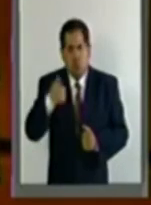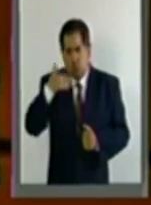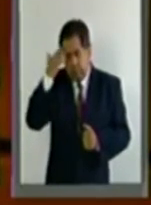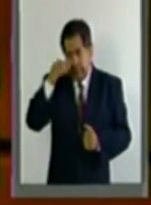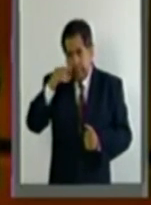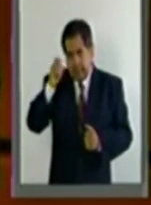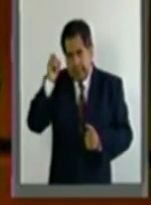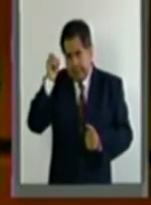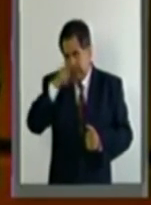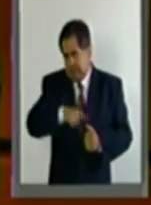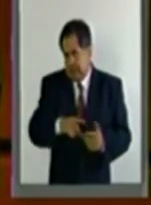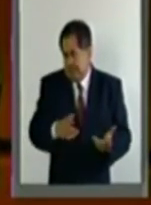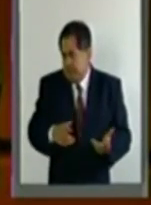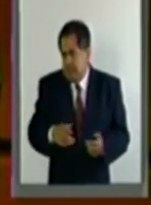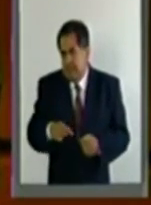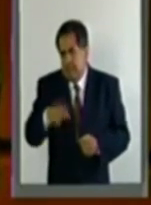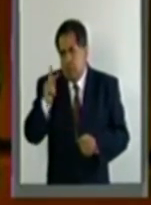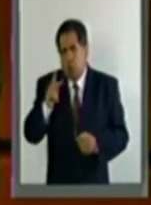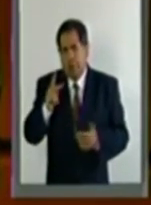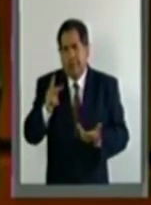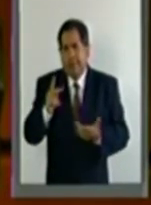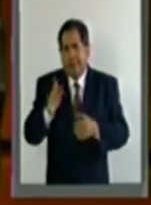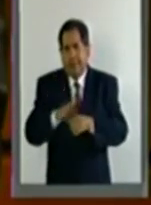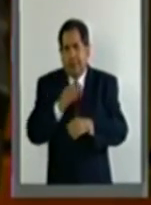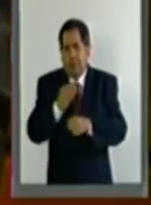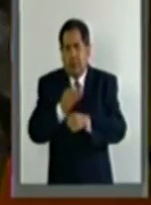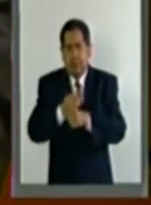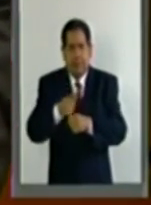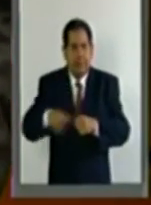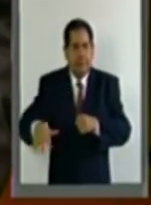fácil por las condiciones